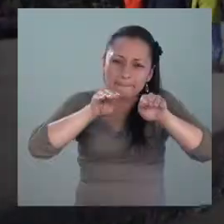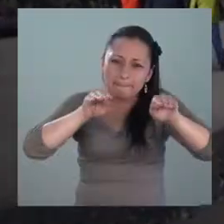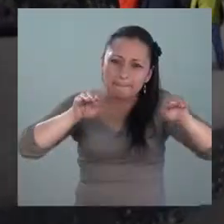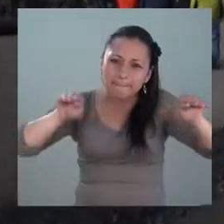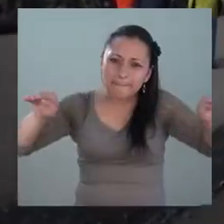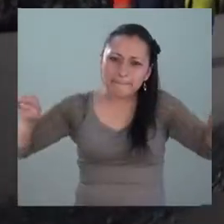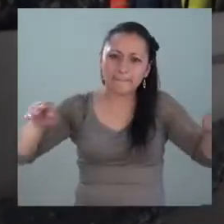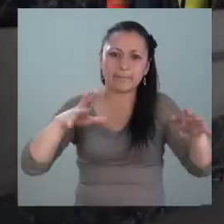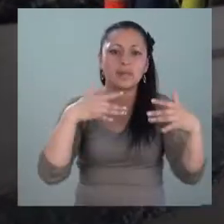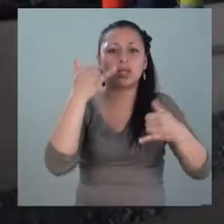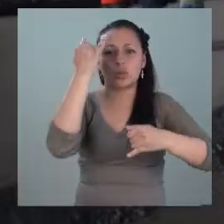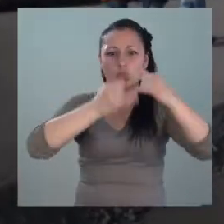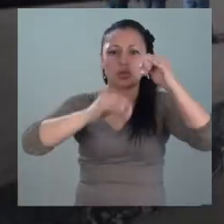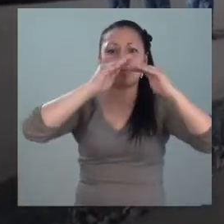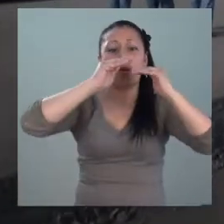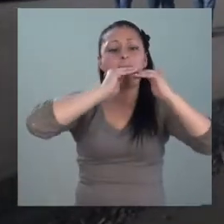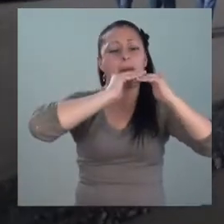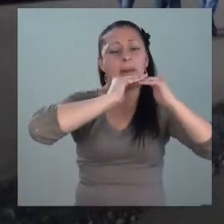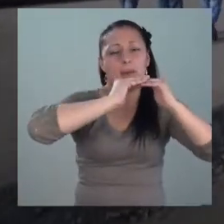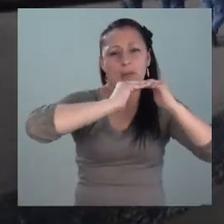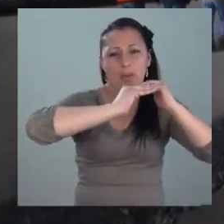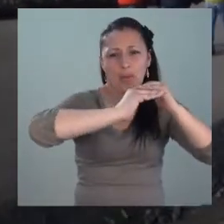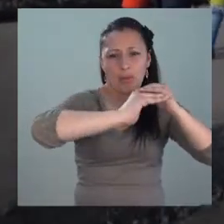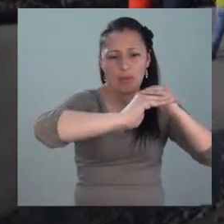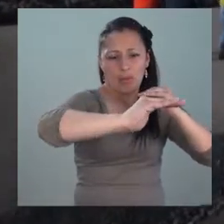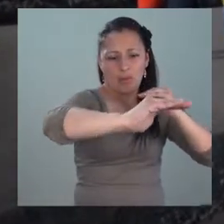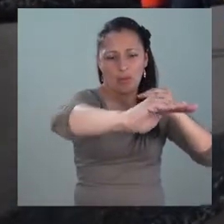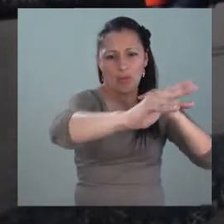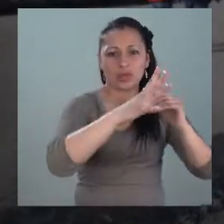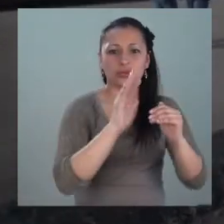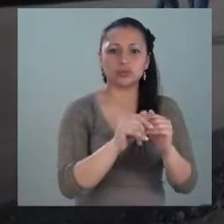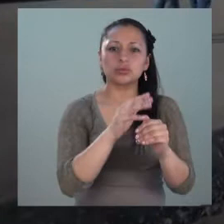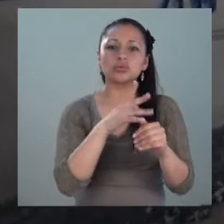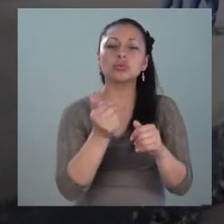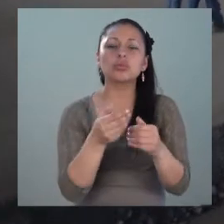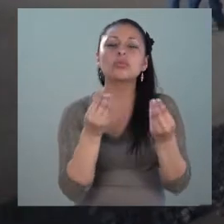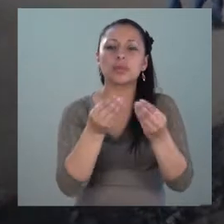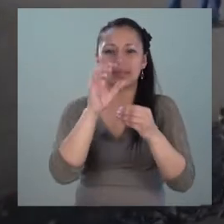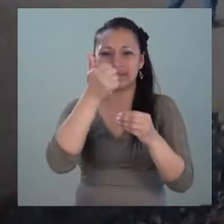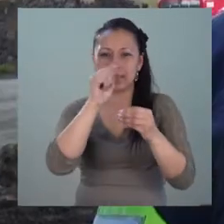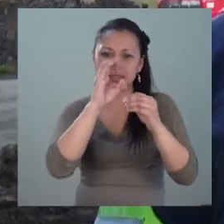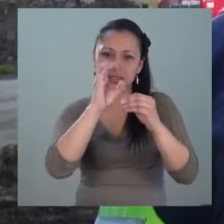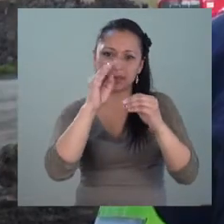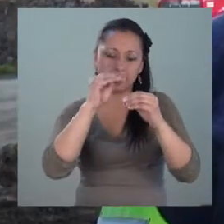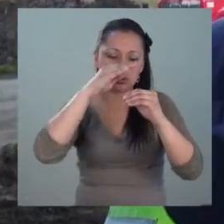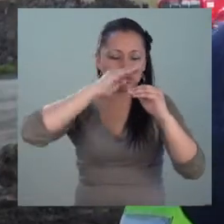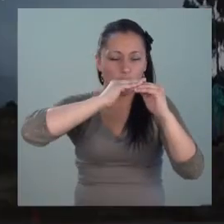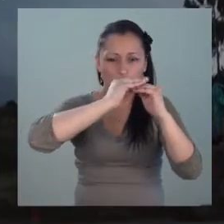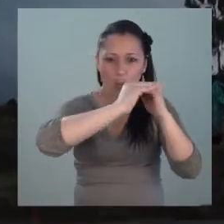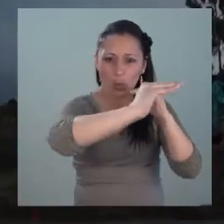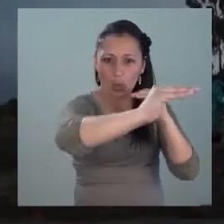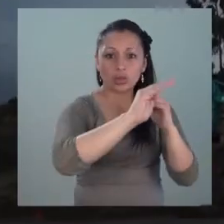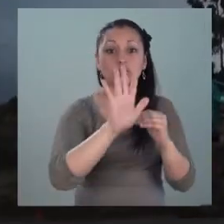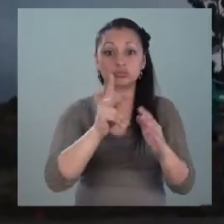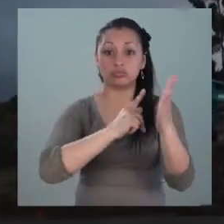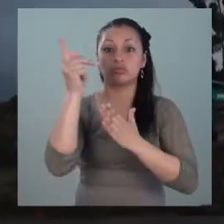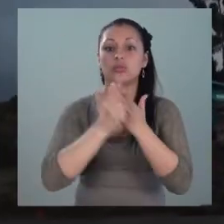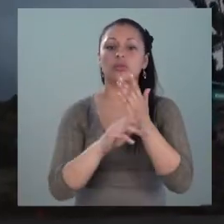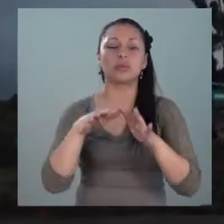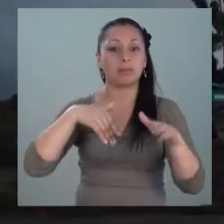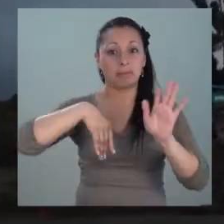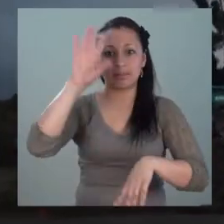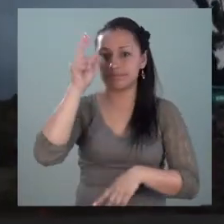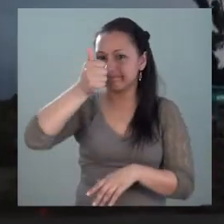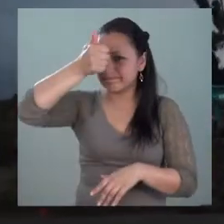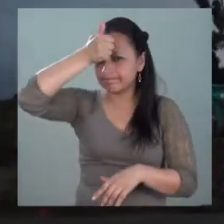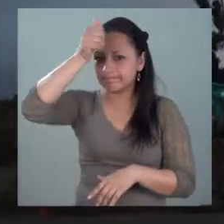cemento de 20 centímetros y por último tiene una capa de pavimento asfáltico rodadura de 10 centímetros. Este proyecto, que ha